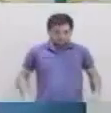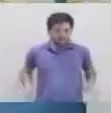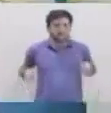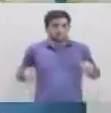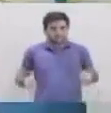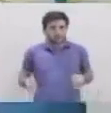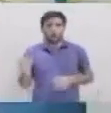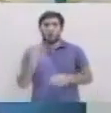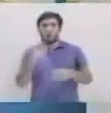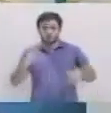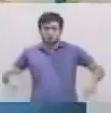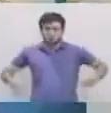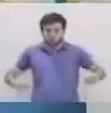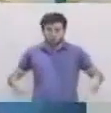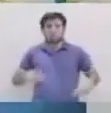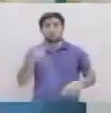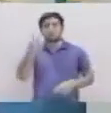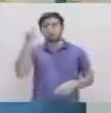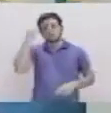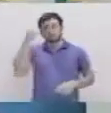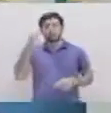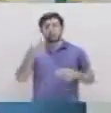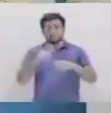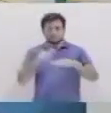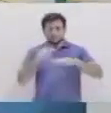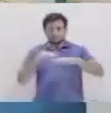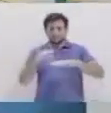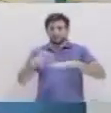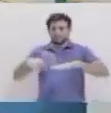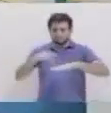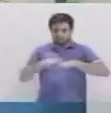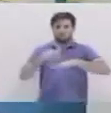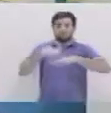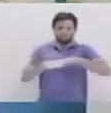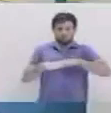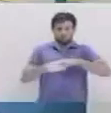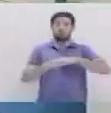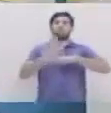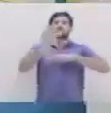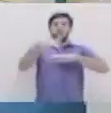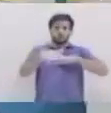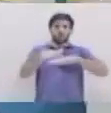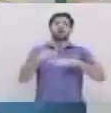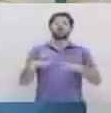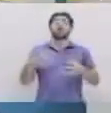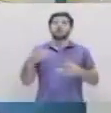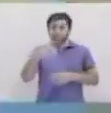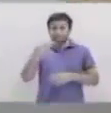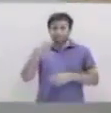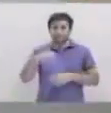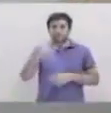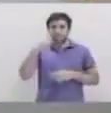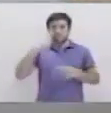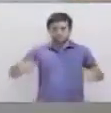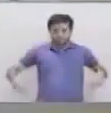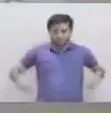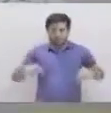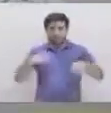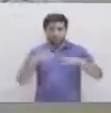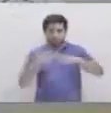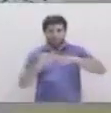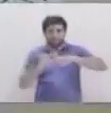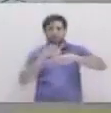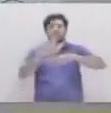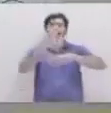ruedas, pero ¿qué sucede al momento de pasar de una banqueta a otra o de un piso a otro? Se necesitan las famosas